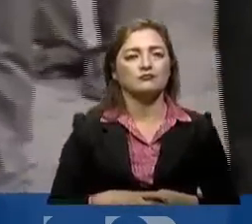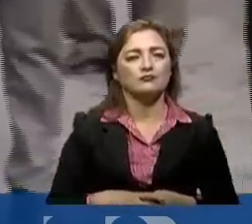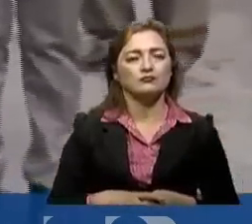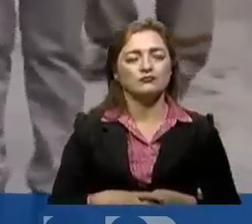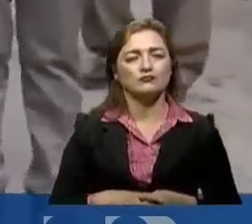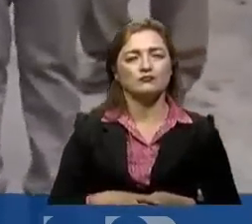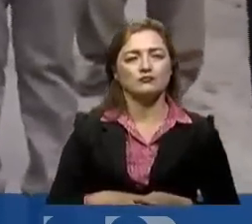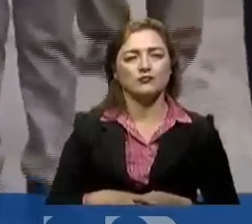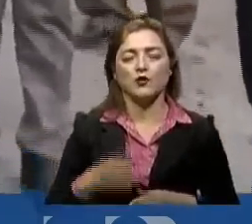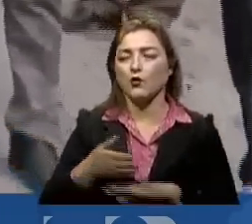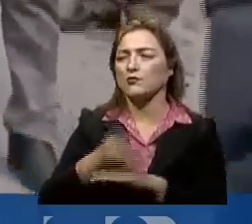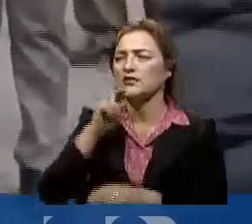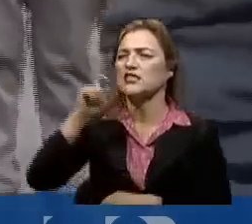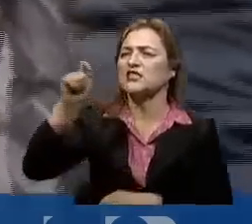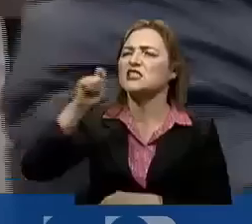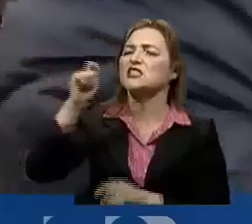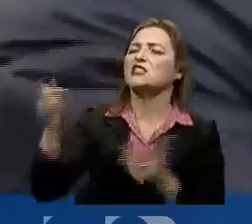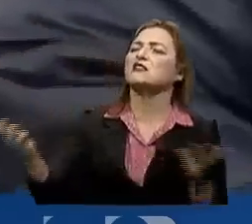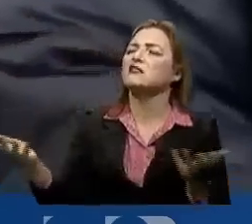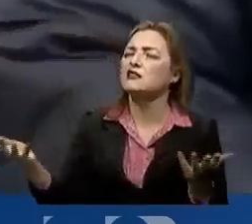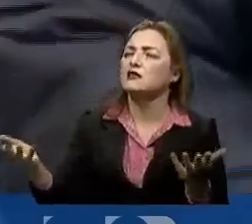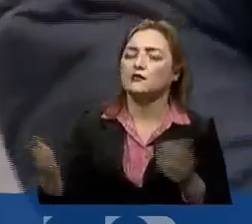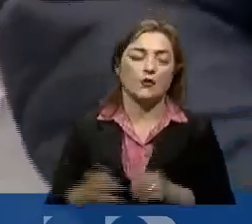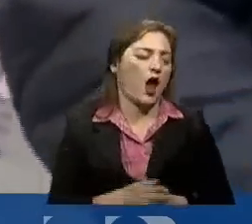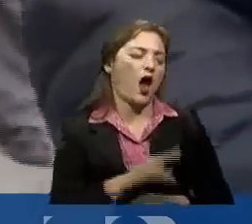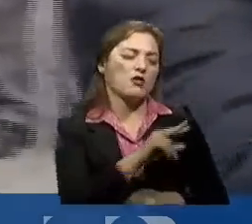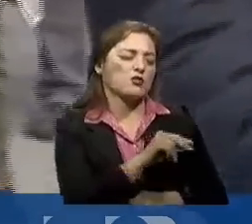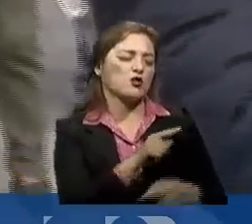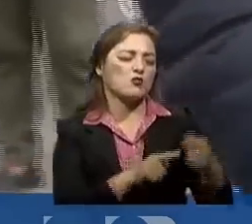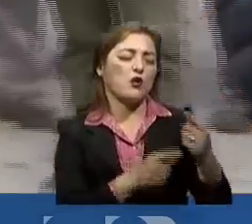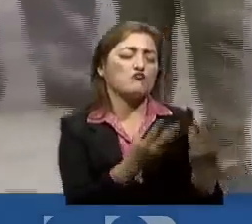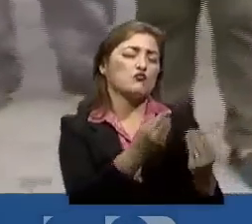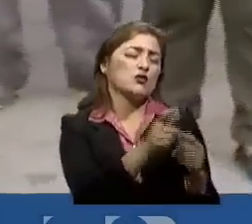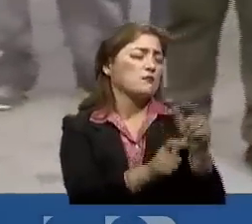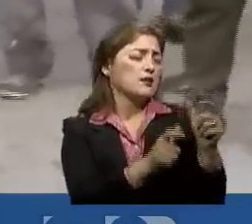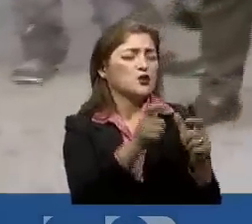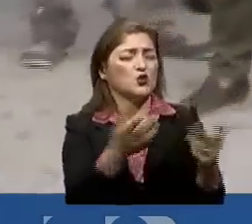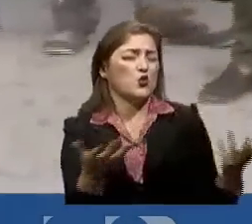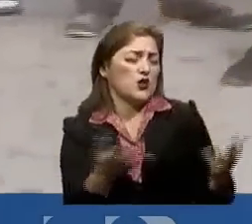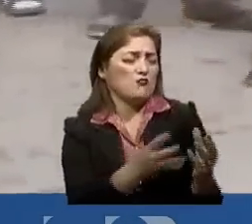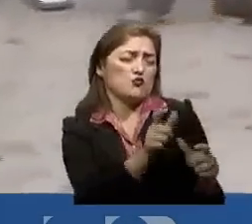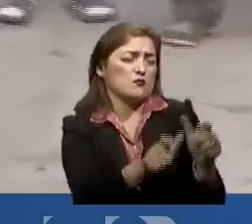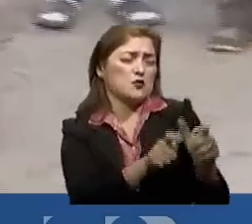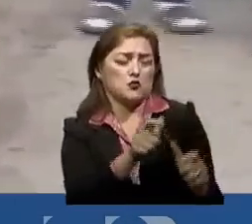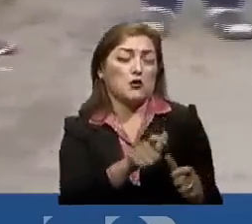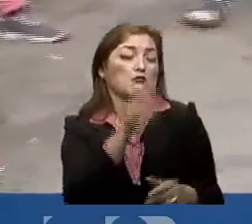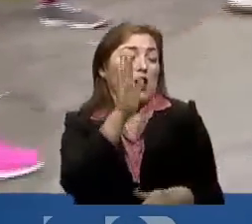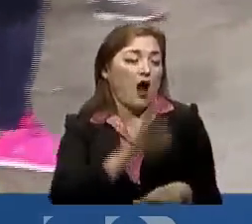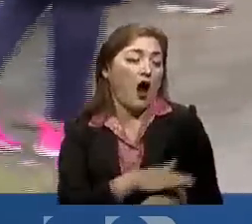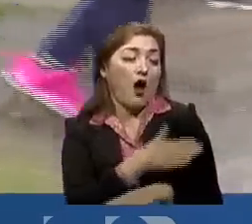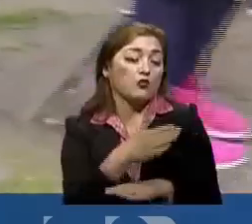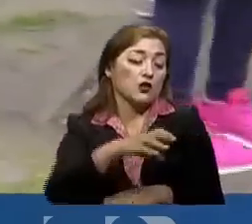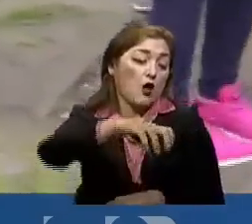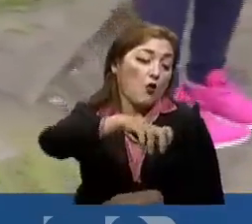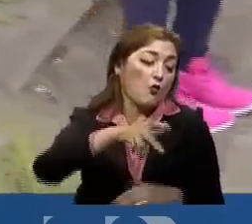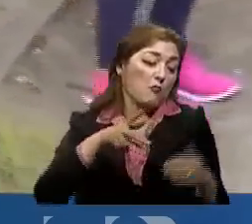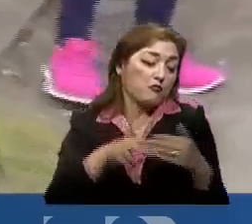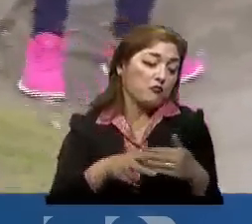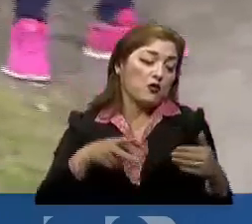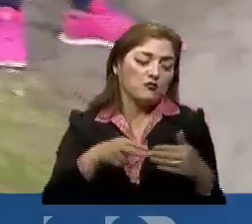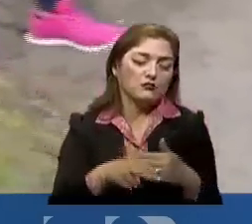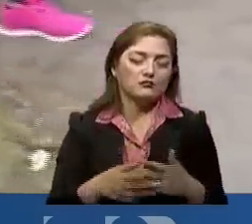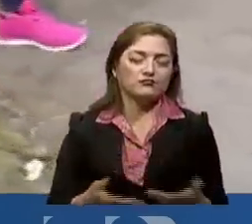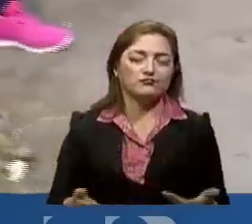hacemos el reclamo y nos dicen que no mismo, porque la sobrepoblación, el crecimiento poblacional que hay, no abastece. Pero